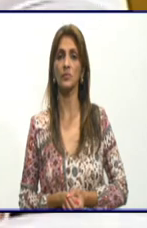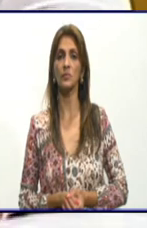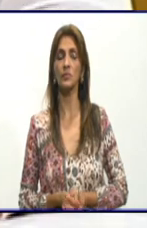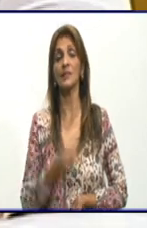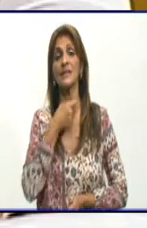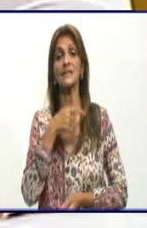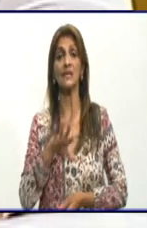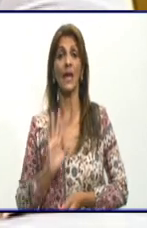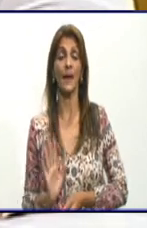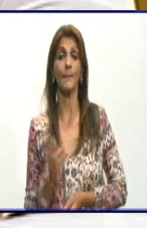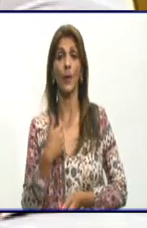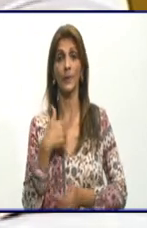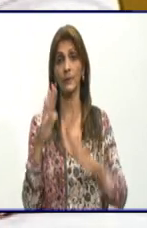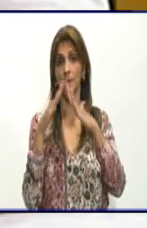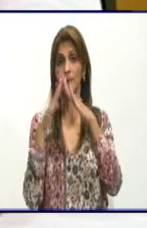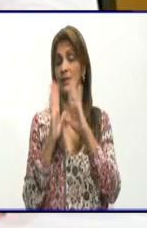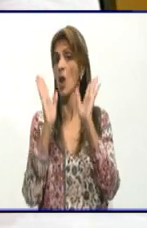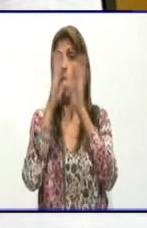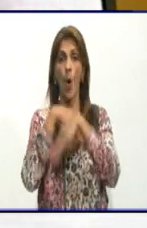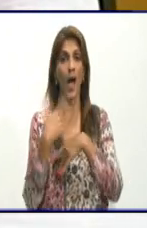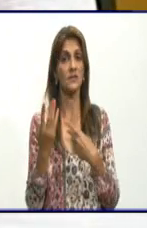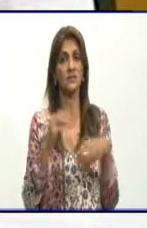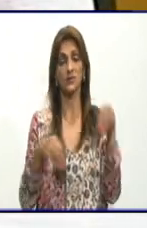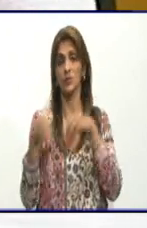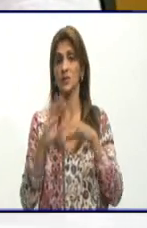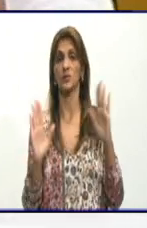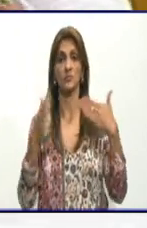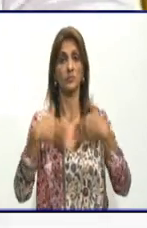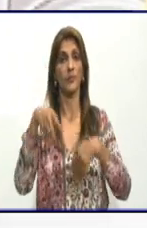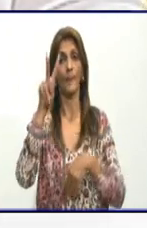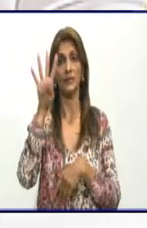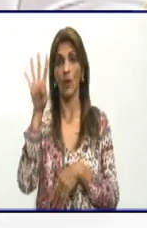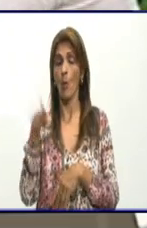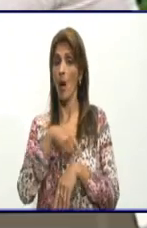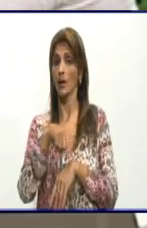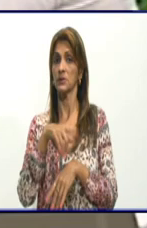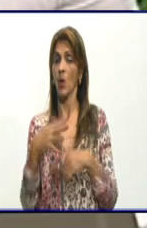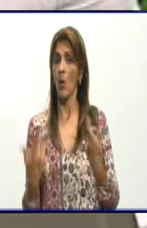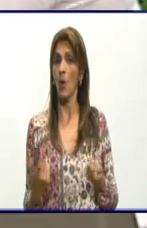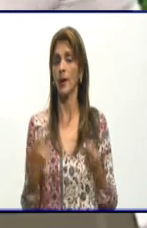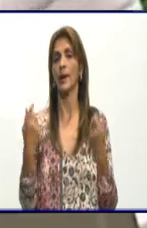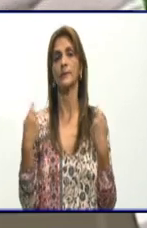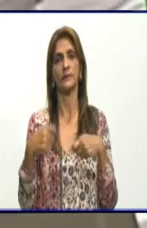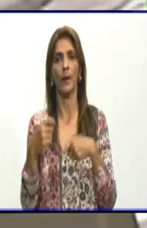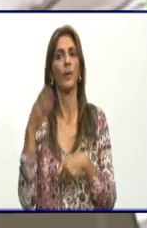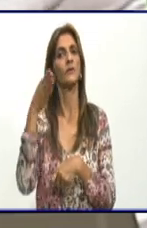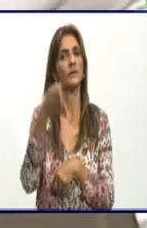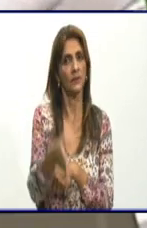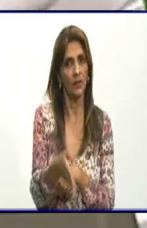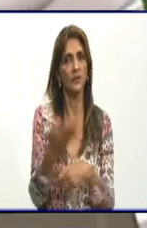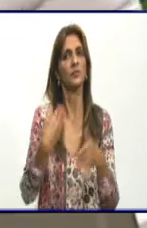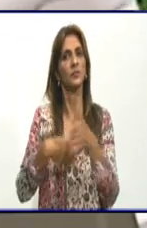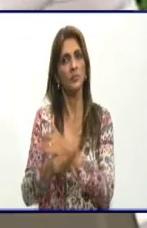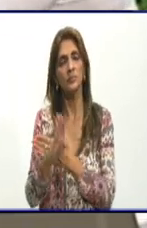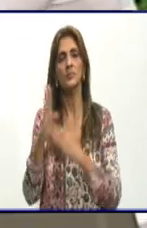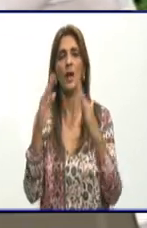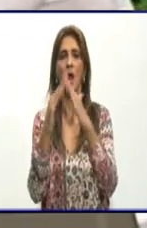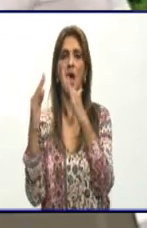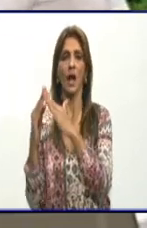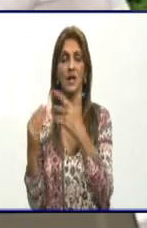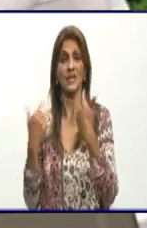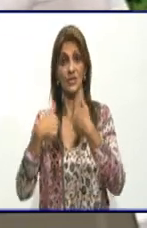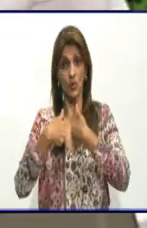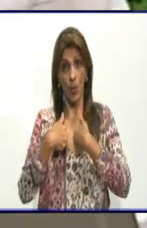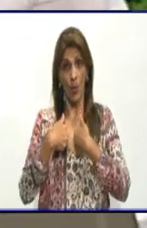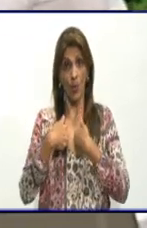esta situación de cuarentena, entonces el operario debe de venir, pero yo lo voy a acompañar. Y yo voy a ser quien va a tocar todos los utensilios